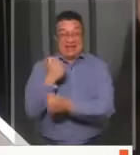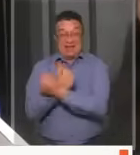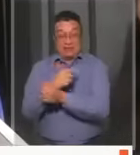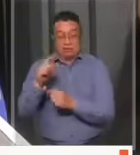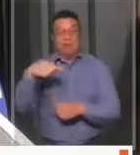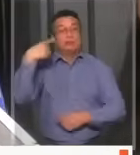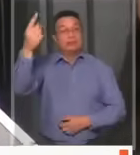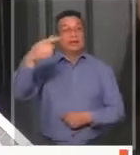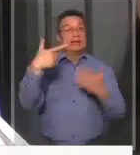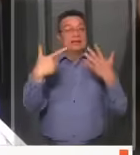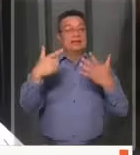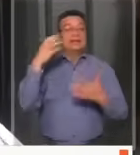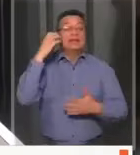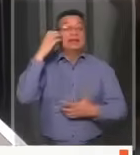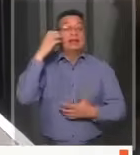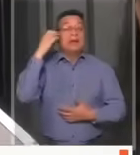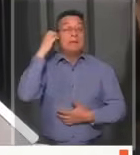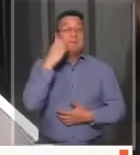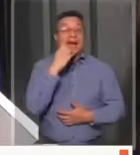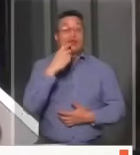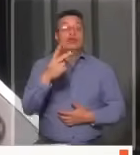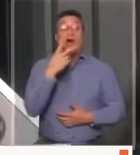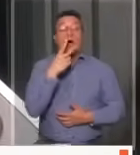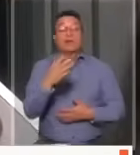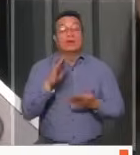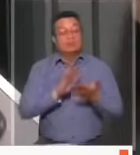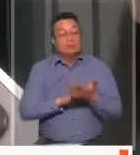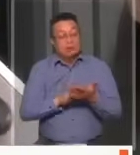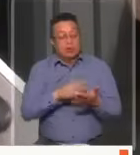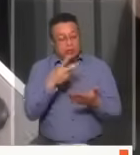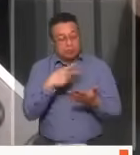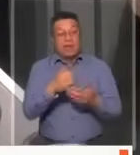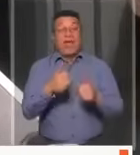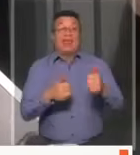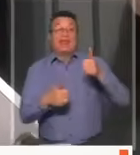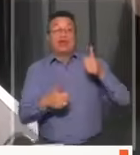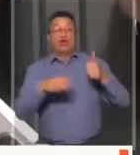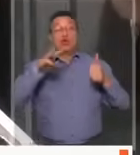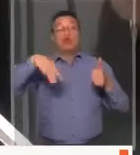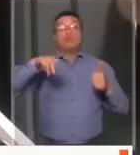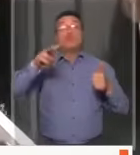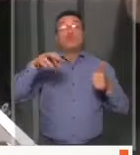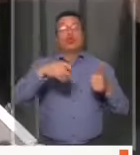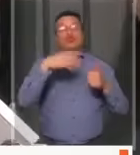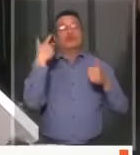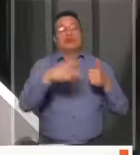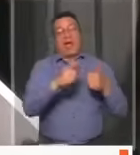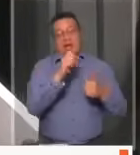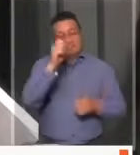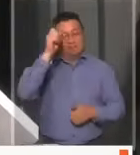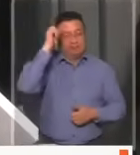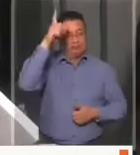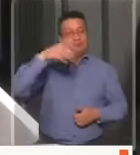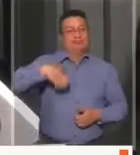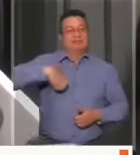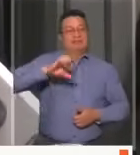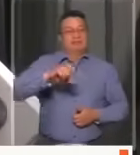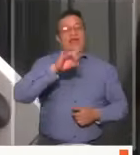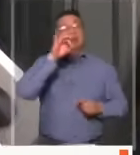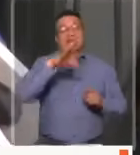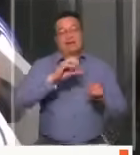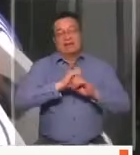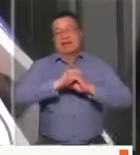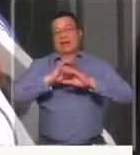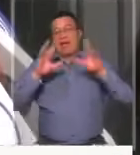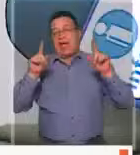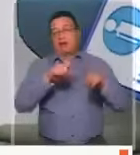cuando vamos a tener los antecedentes. En el caso del director Muñoz, se supieron antecedentes con mucha claridad